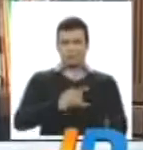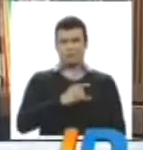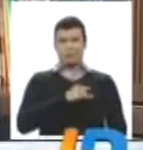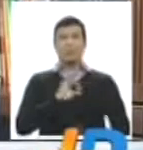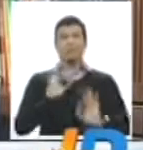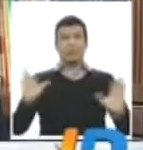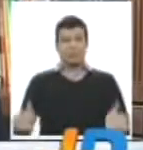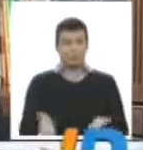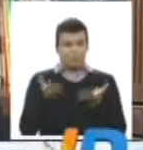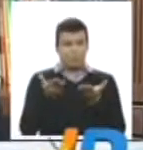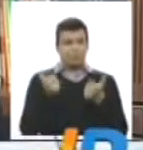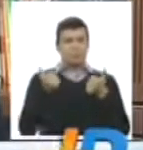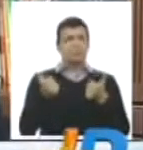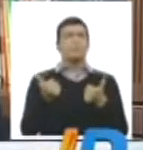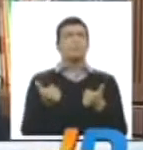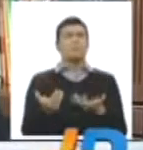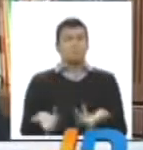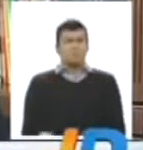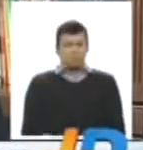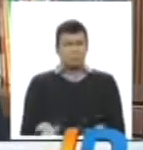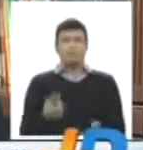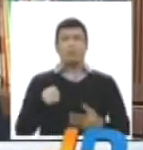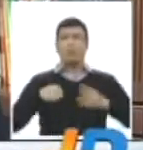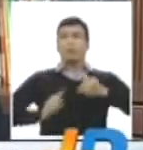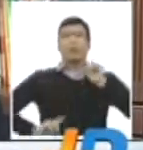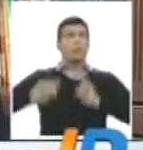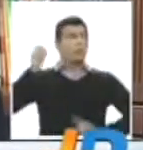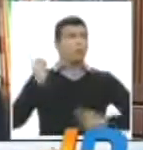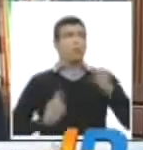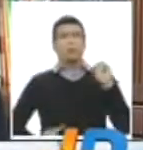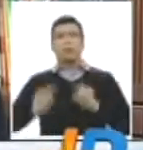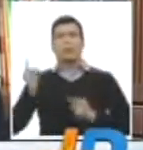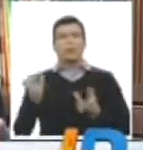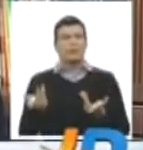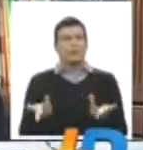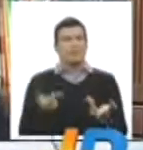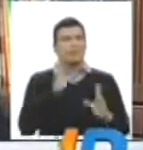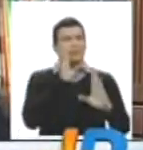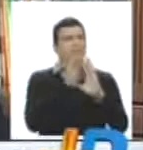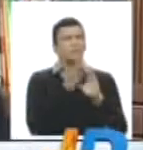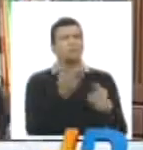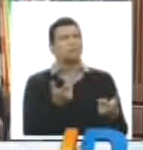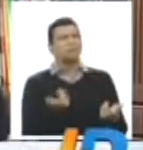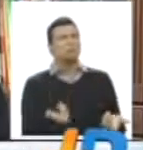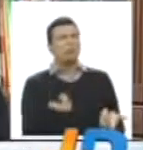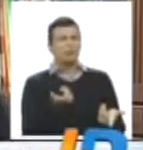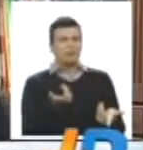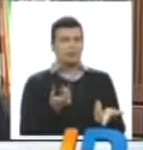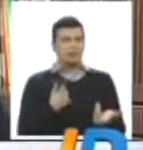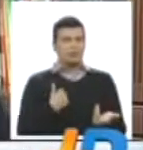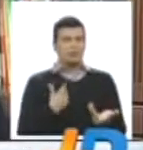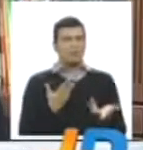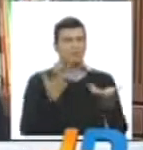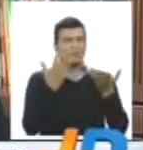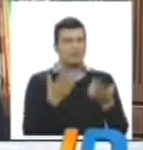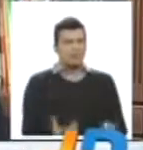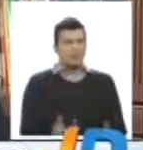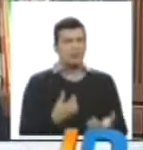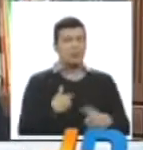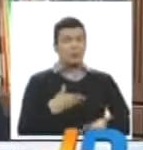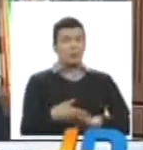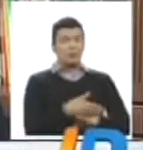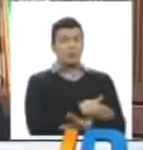Entonces, claro, es sencillamente una excusa de ellos para tratar un poco, sí, de minimizar la